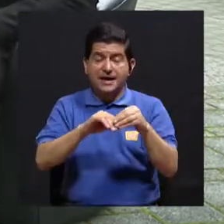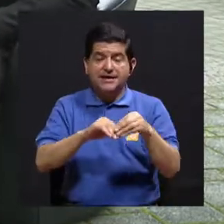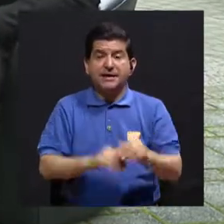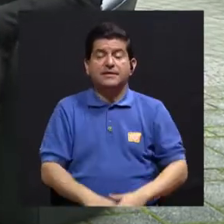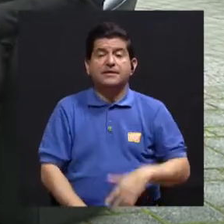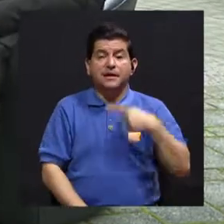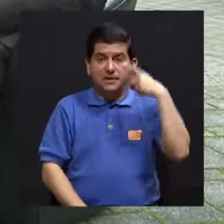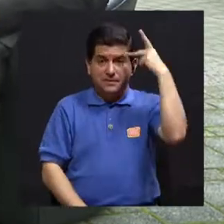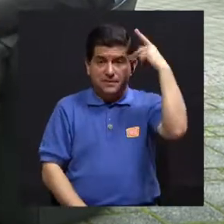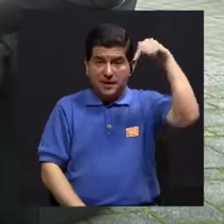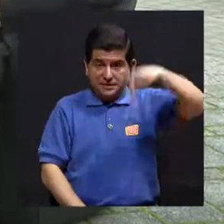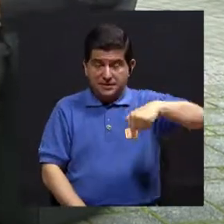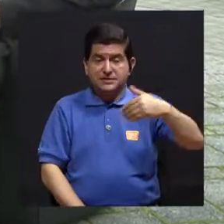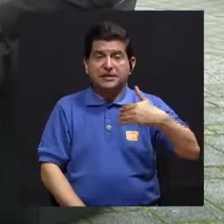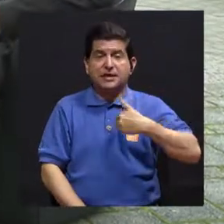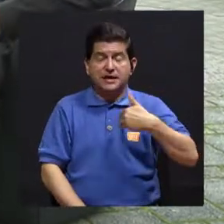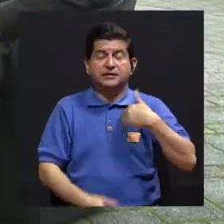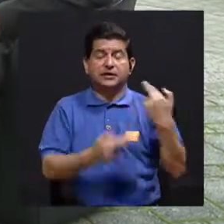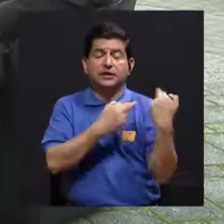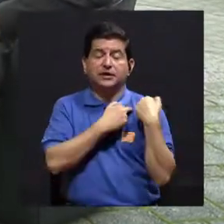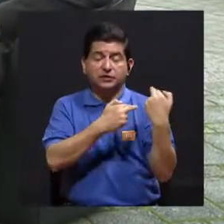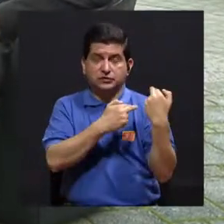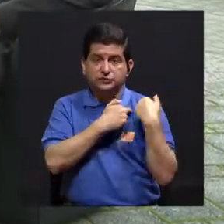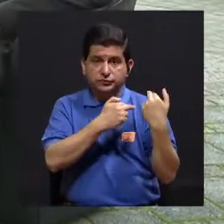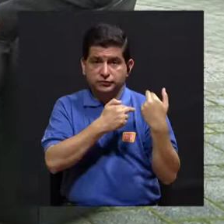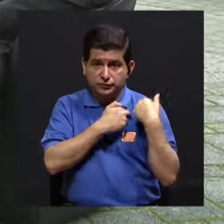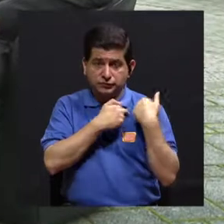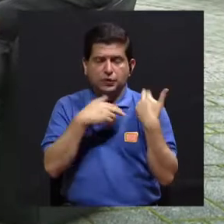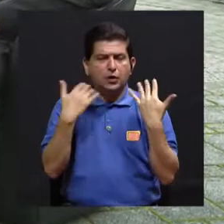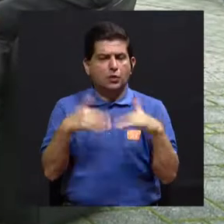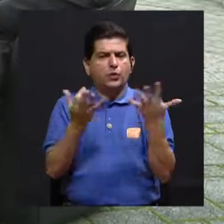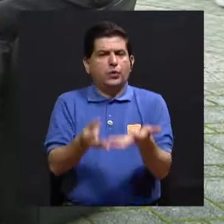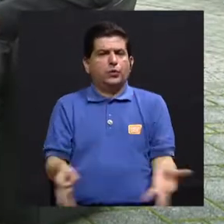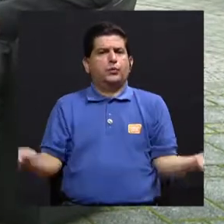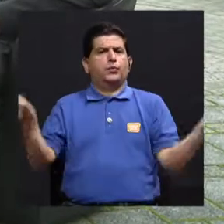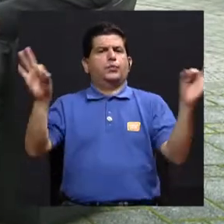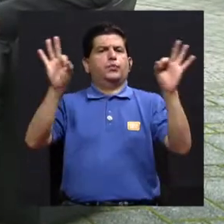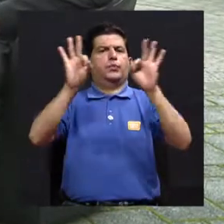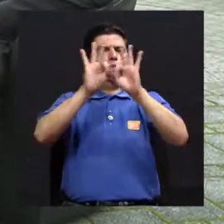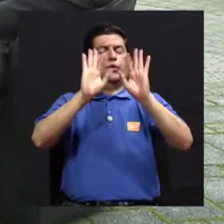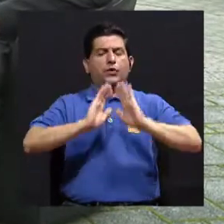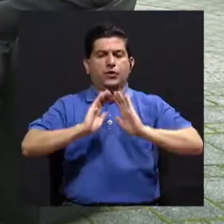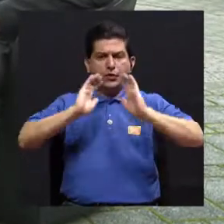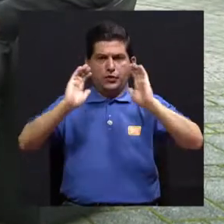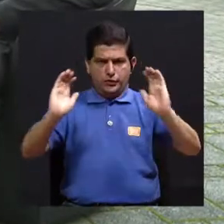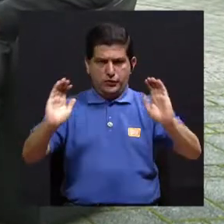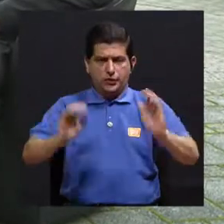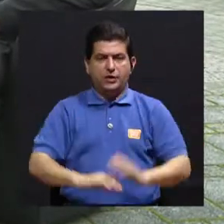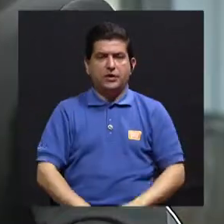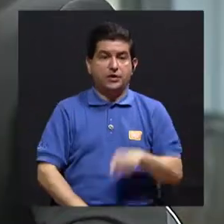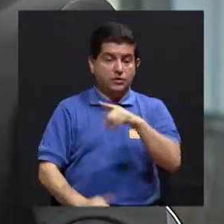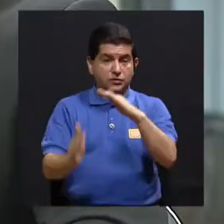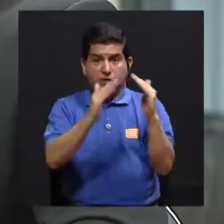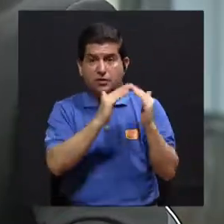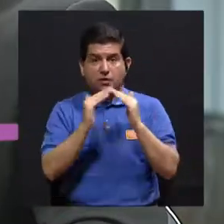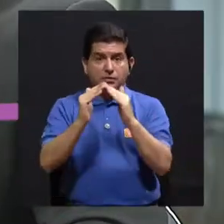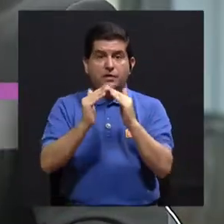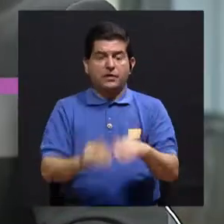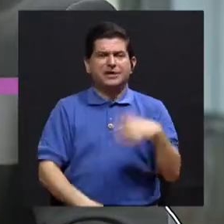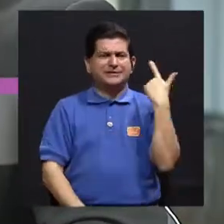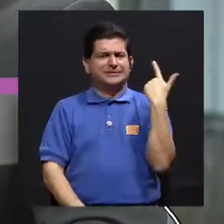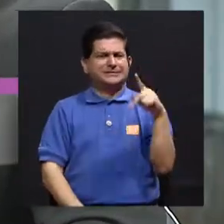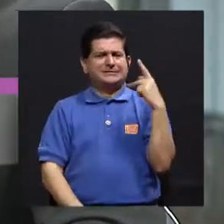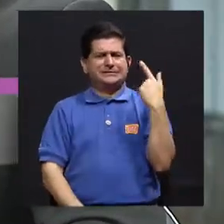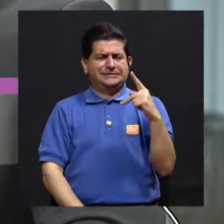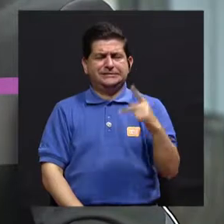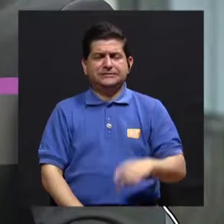que los padres acá tienen una responsabilidad sumamente importante, ¿verdad? Uh-huh. Ya que los niños, al ser esa población de